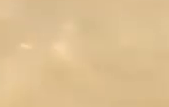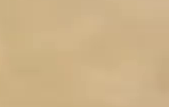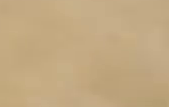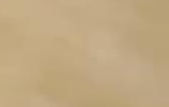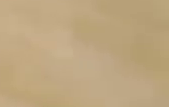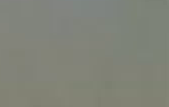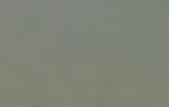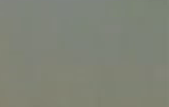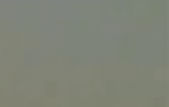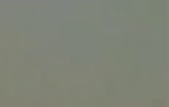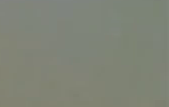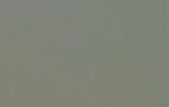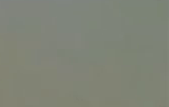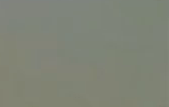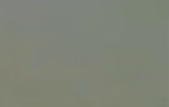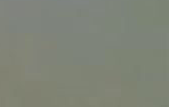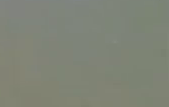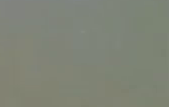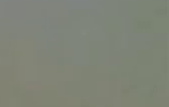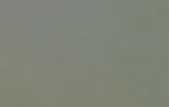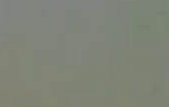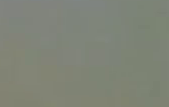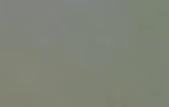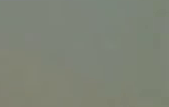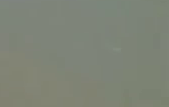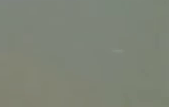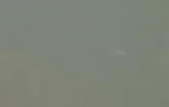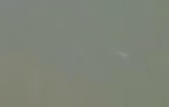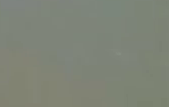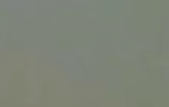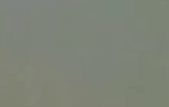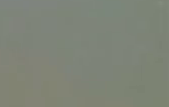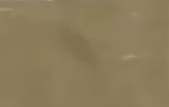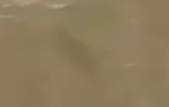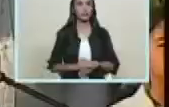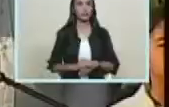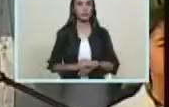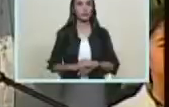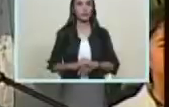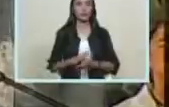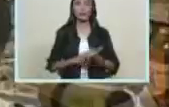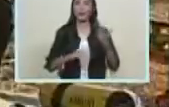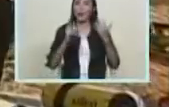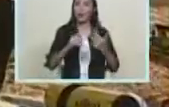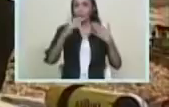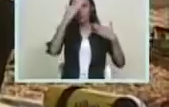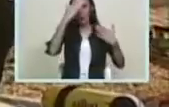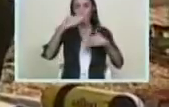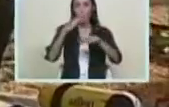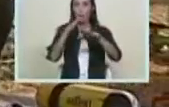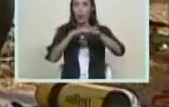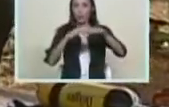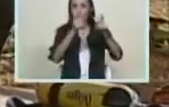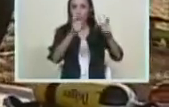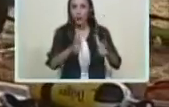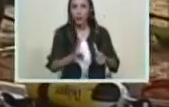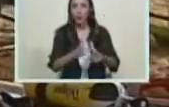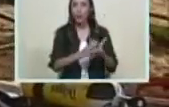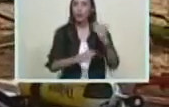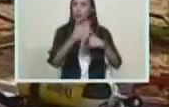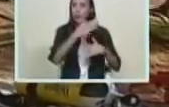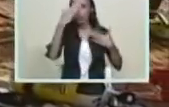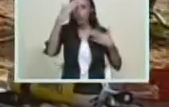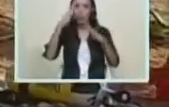palabra al señor gobernador justo Noguera Prieti que quiere dar un saludo también al pueblo de Venezuela de estas hermosas tierras del sur adelante